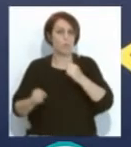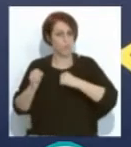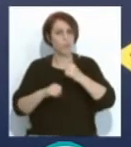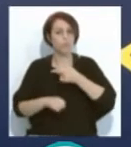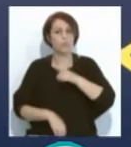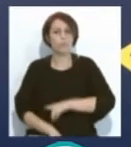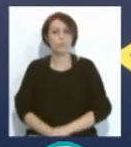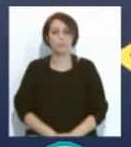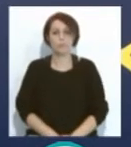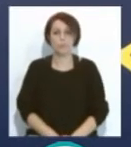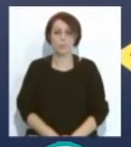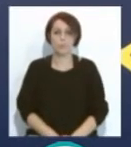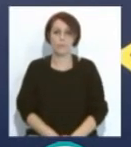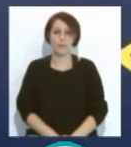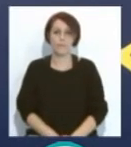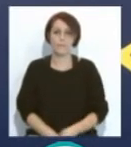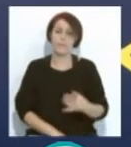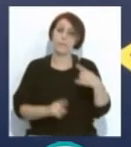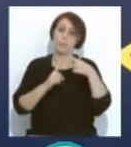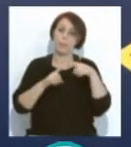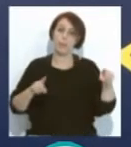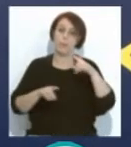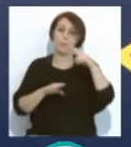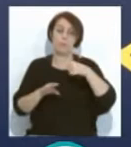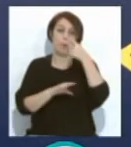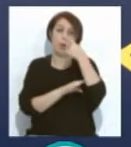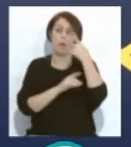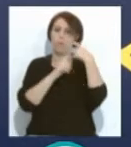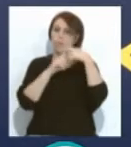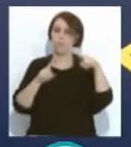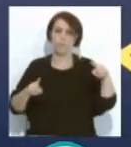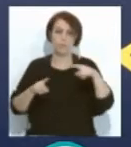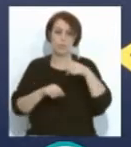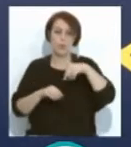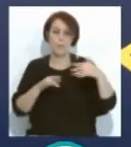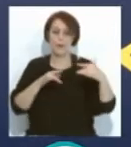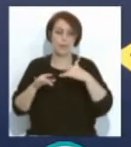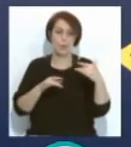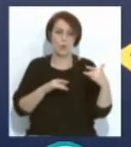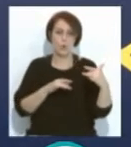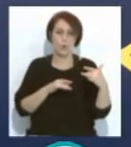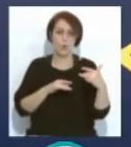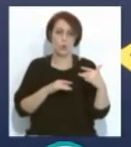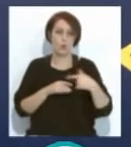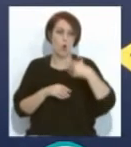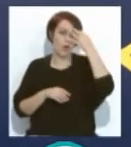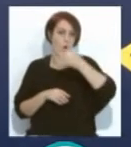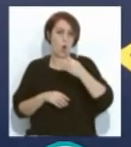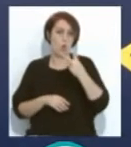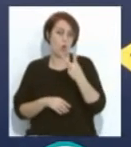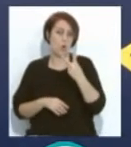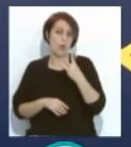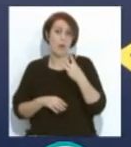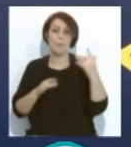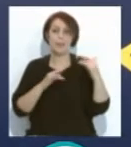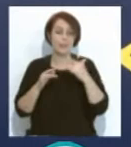y es diferente, la primera división es muy diferente. Estos partidos nos dio, creo que los primeros dos o tres partidos nos dio para